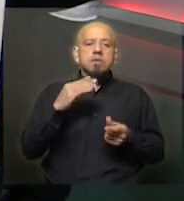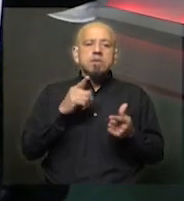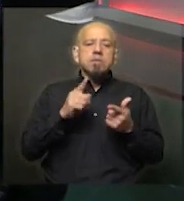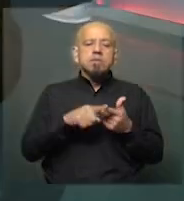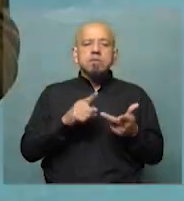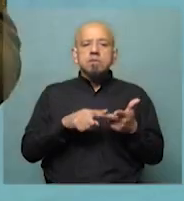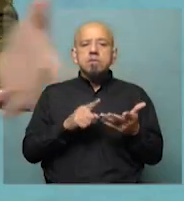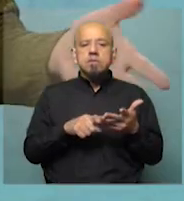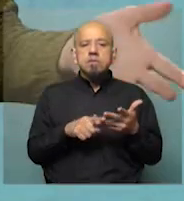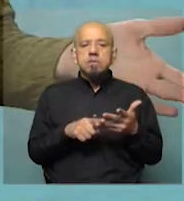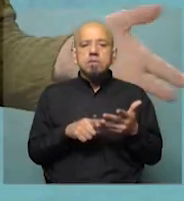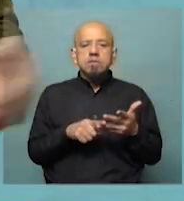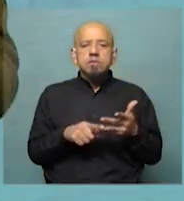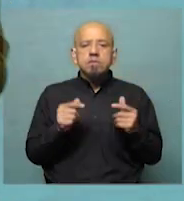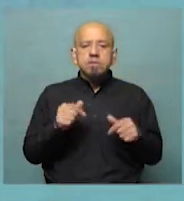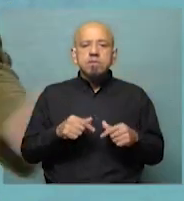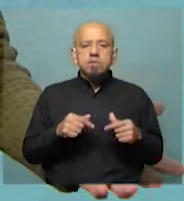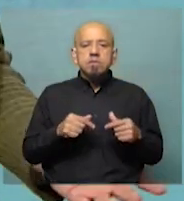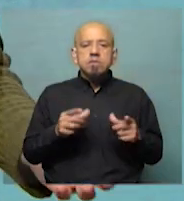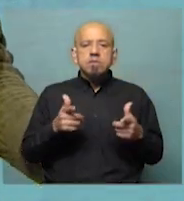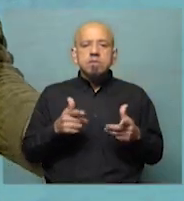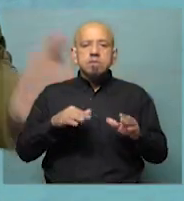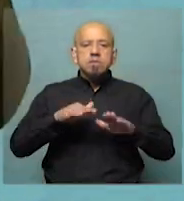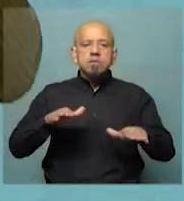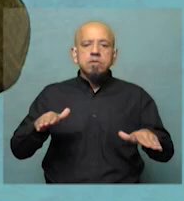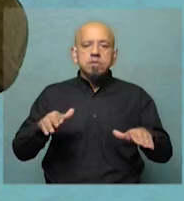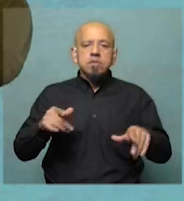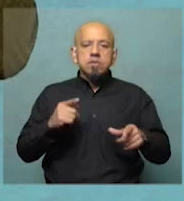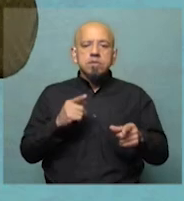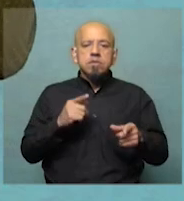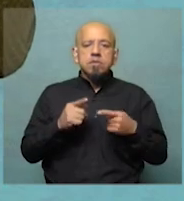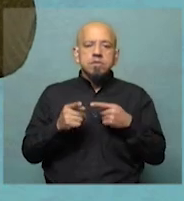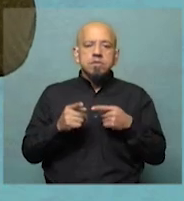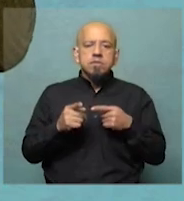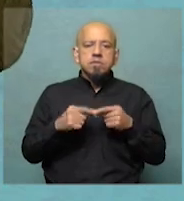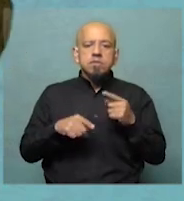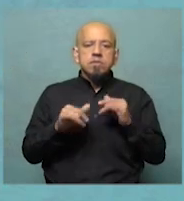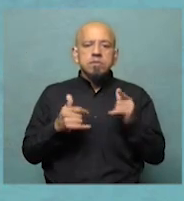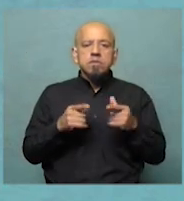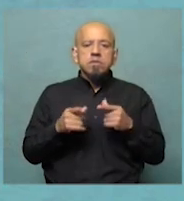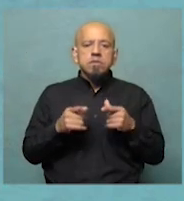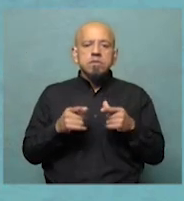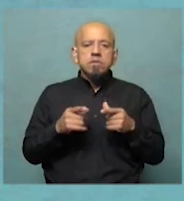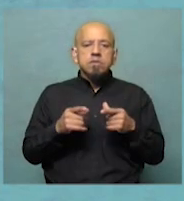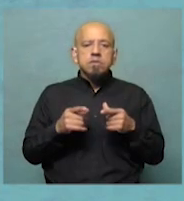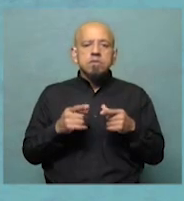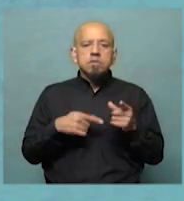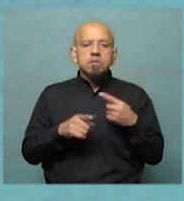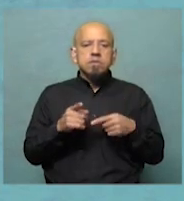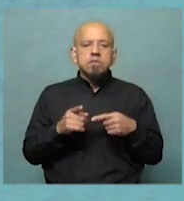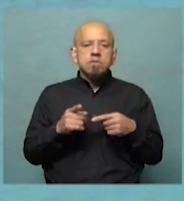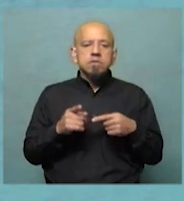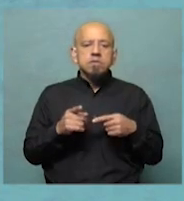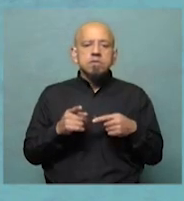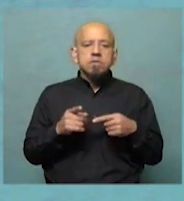escondida, no sé qué. Hoy por hoy, los niños no se pueden criar en la calle jugando esos juegos. Sí, pero eso no implica... ¿Podemos polemizar?